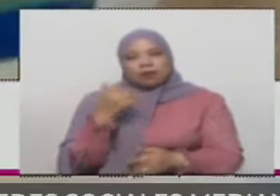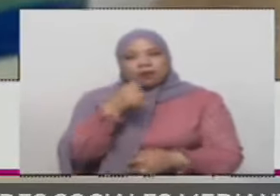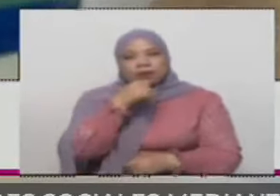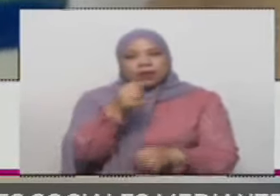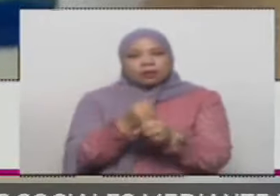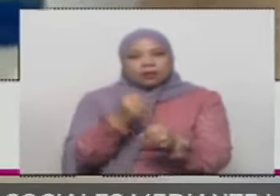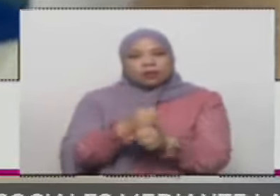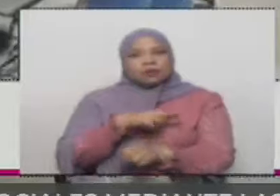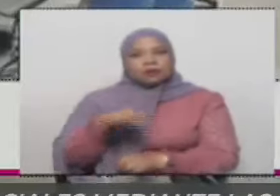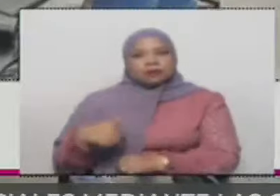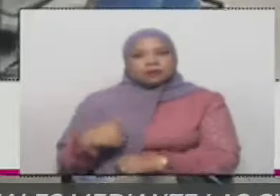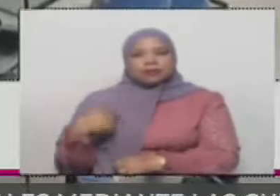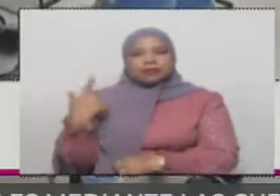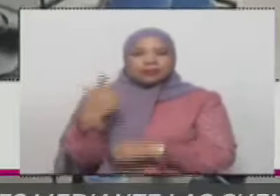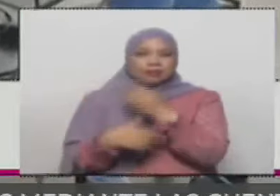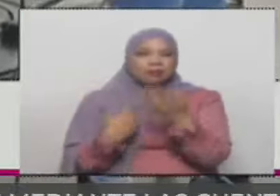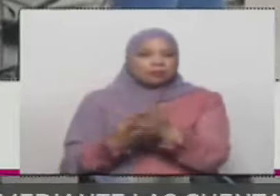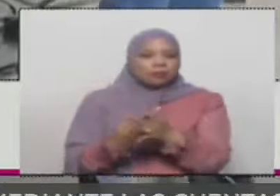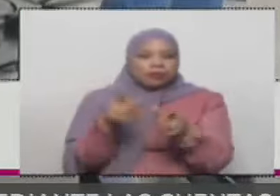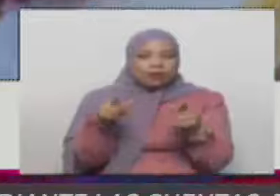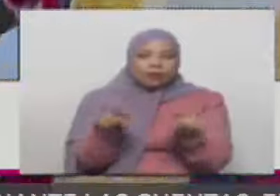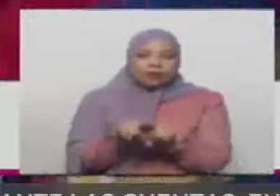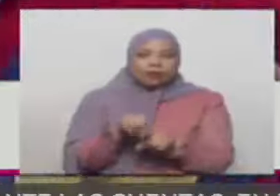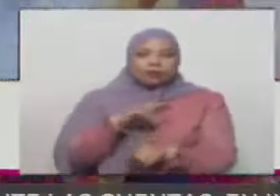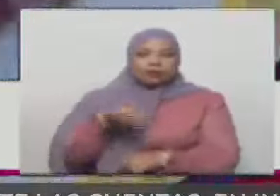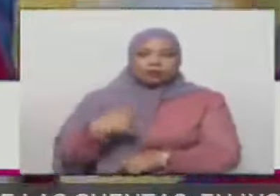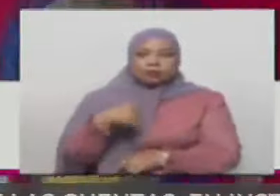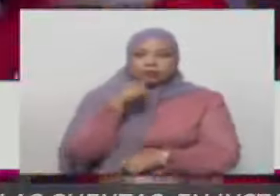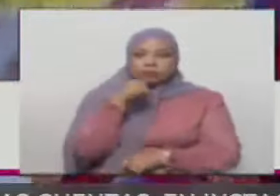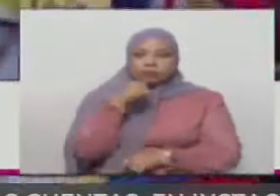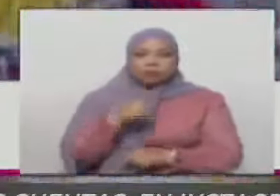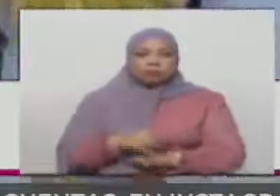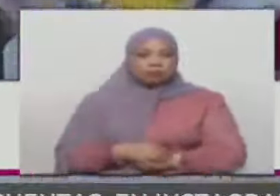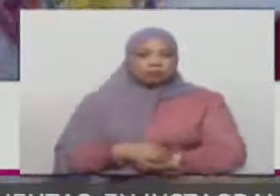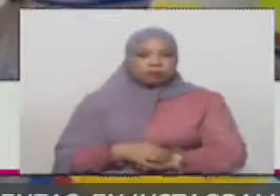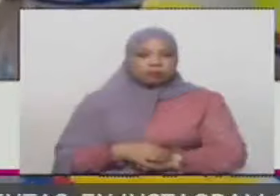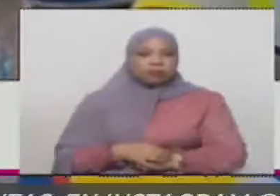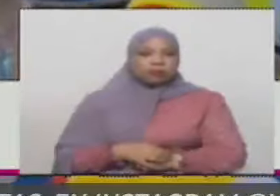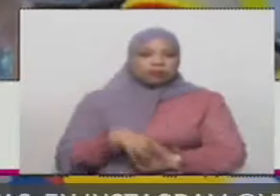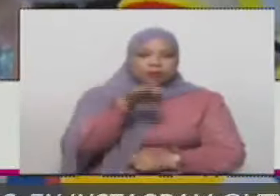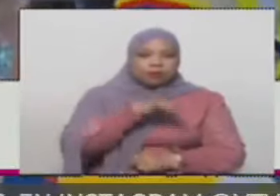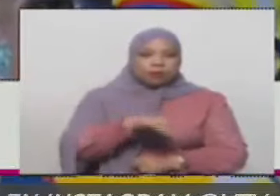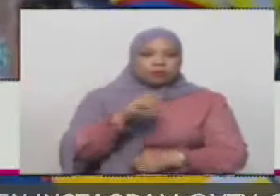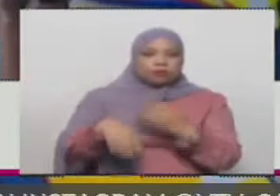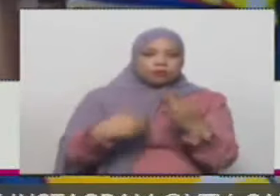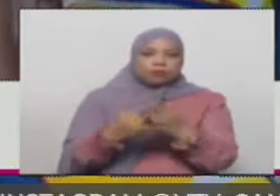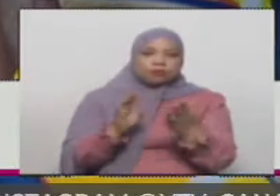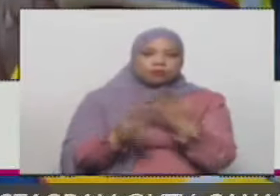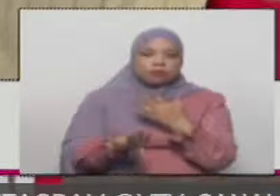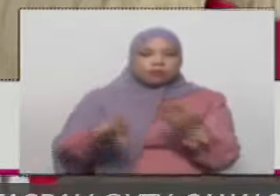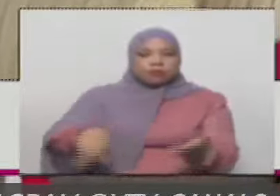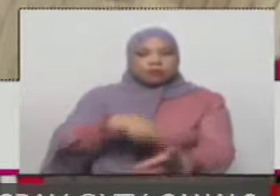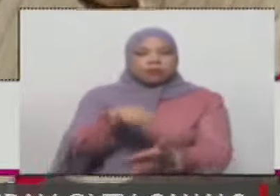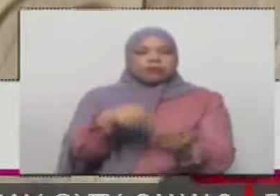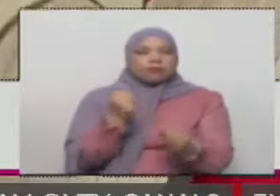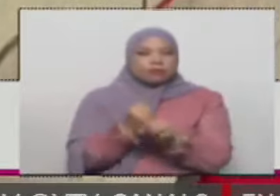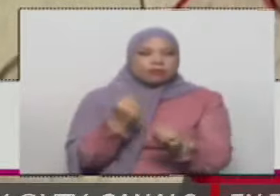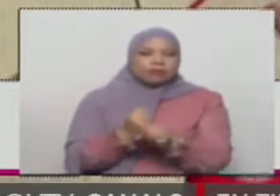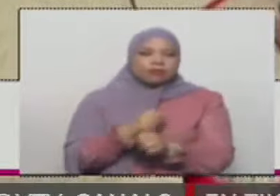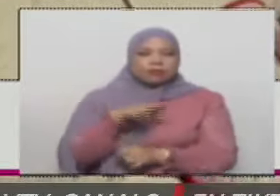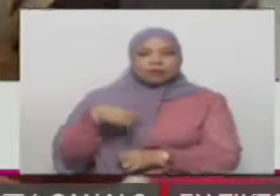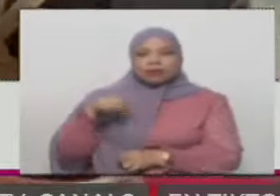otra. Ya además se ha establecido como algo natural el que haya un festival rodando por el territorio nacional, y entonces